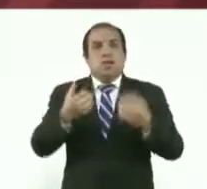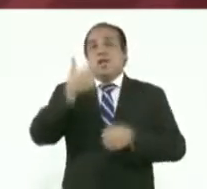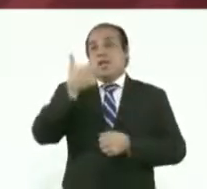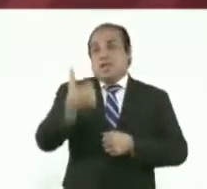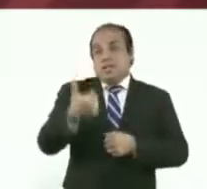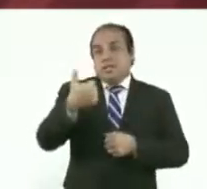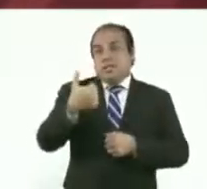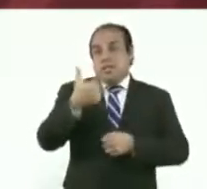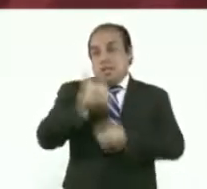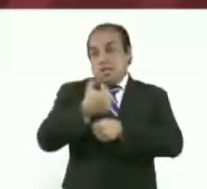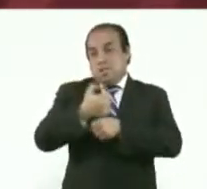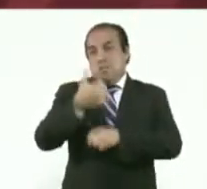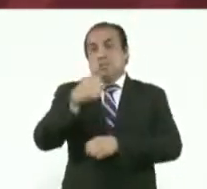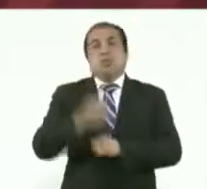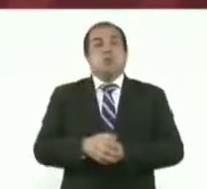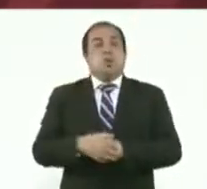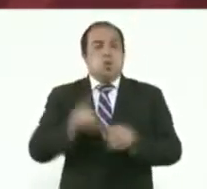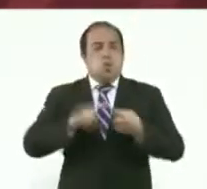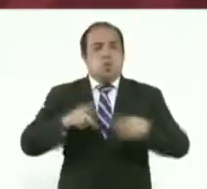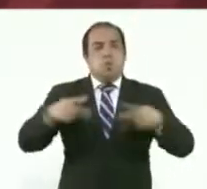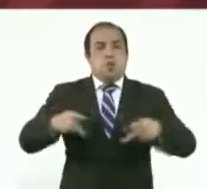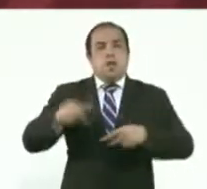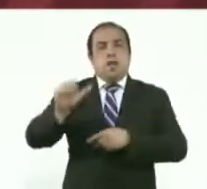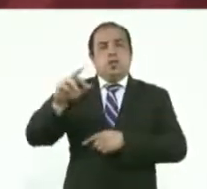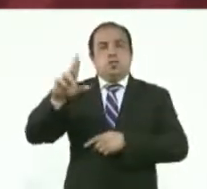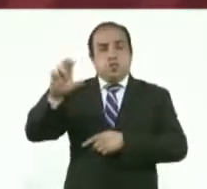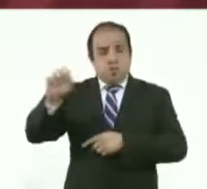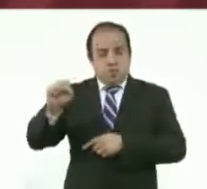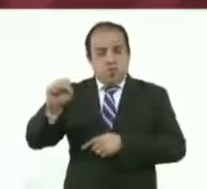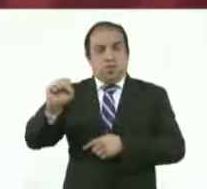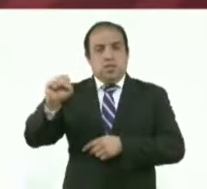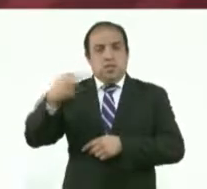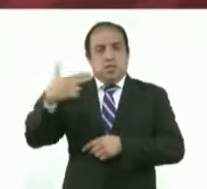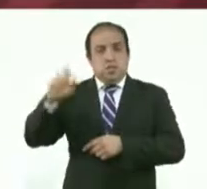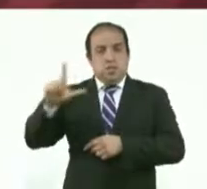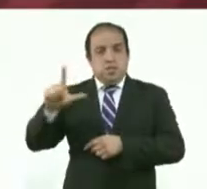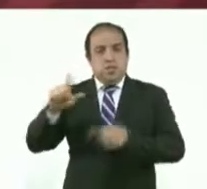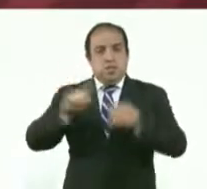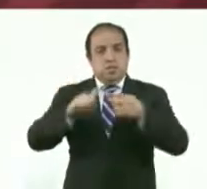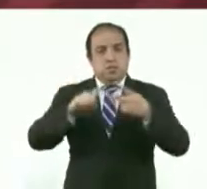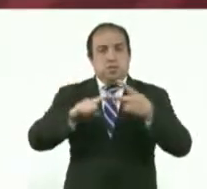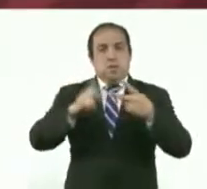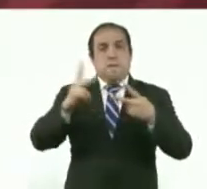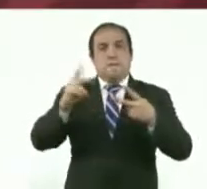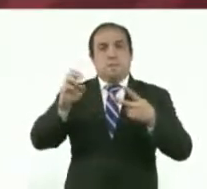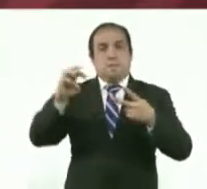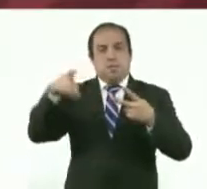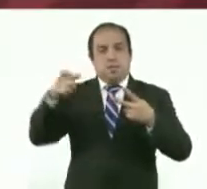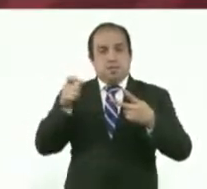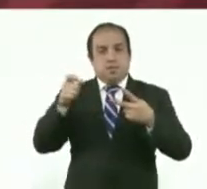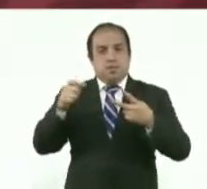diferencia entre la que se vende en Lanzures de Shell y una de Pemex que se vende en